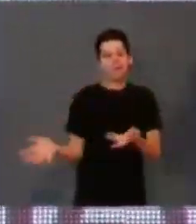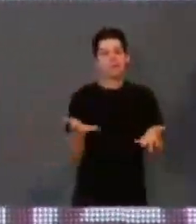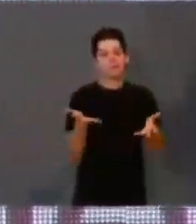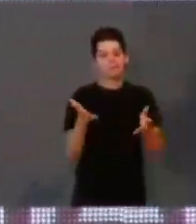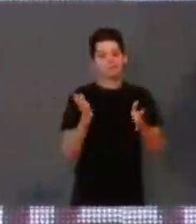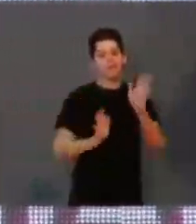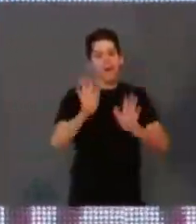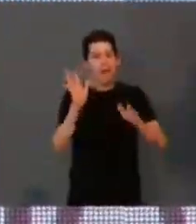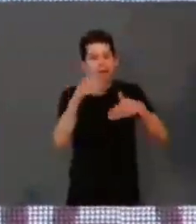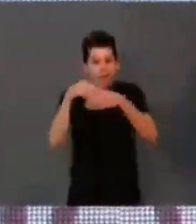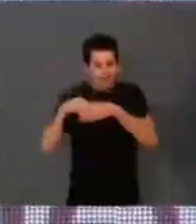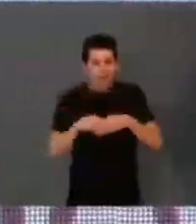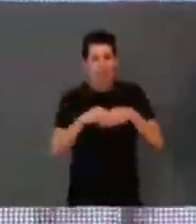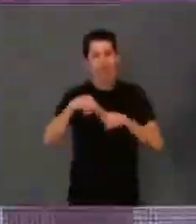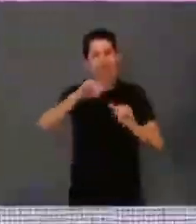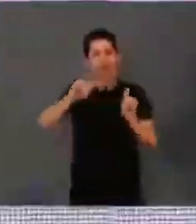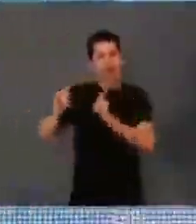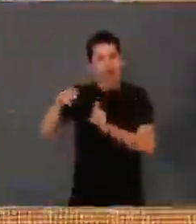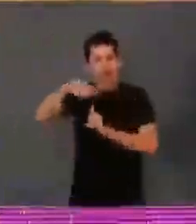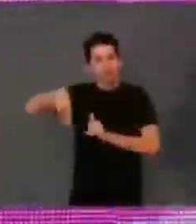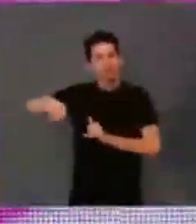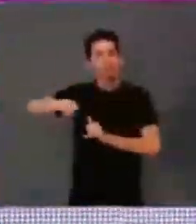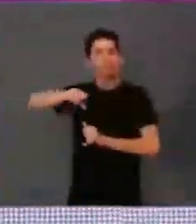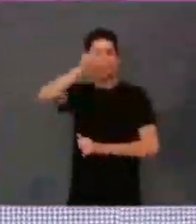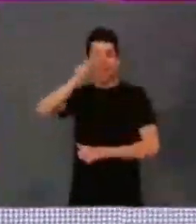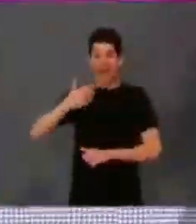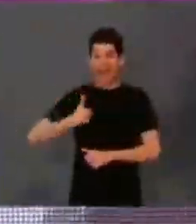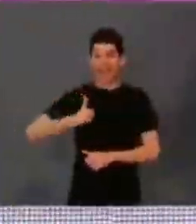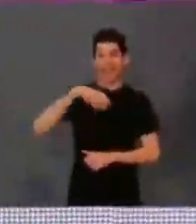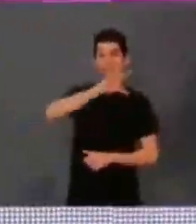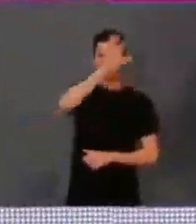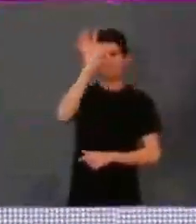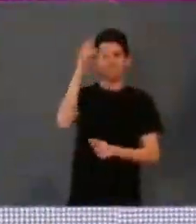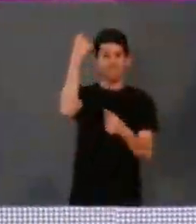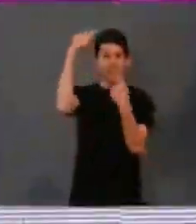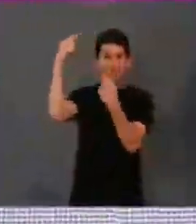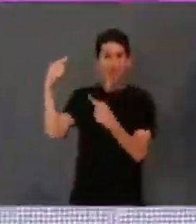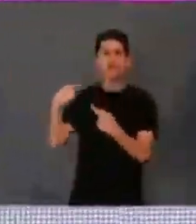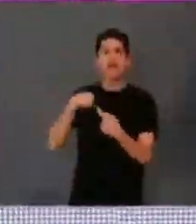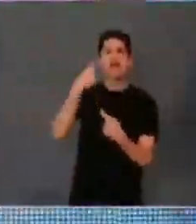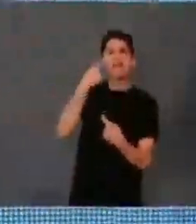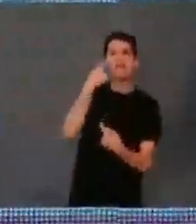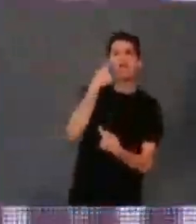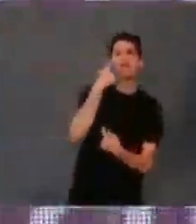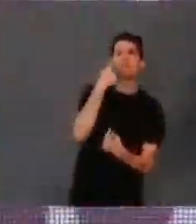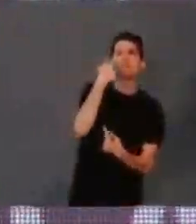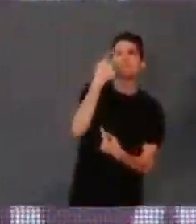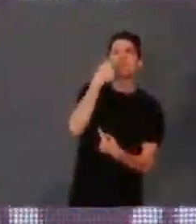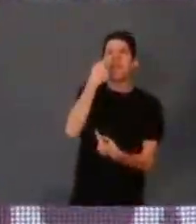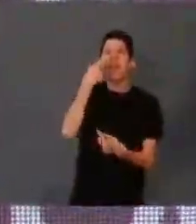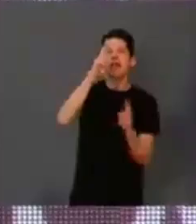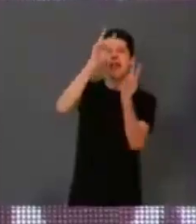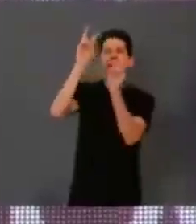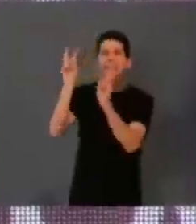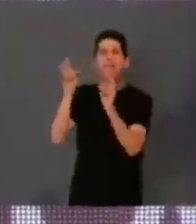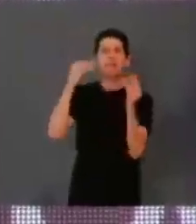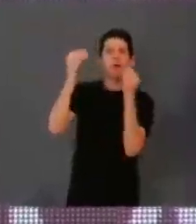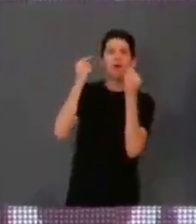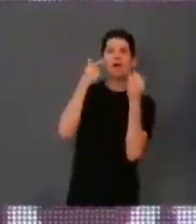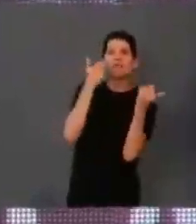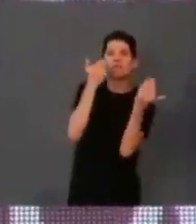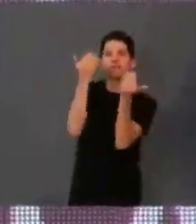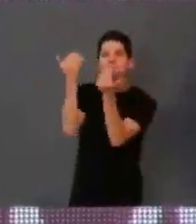adolescentes y jóvenes de distintas regiones del país para conocer sus perspectivas necesidades y recomendaciones sobre temáticas